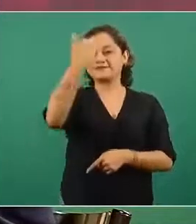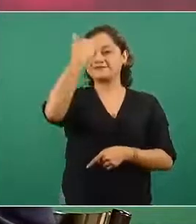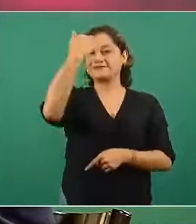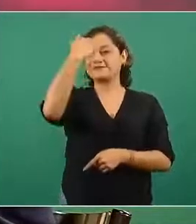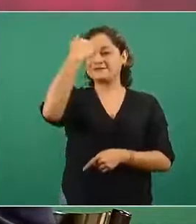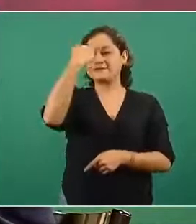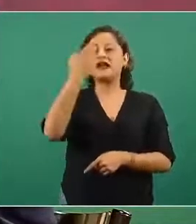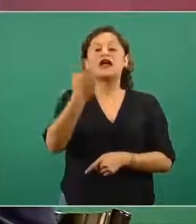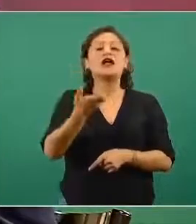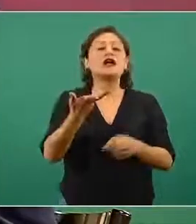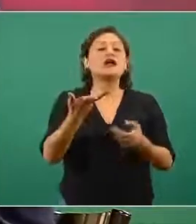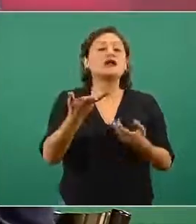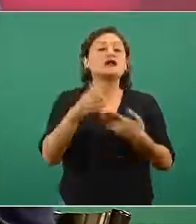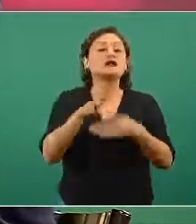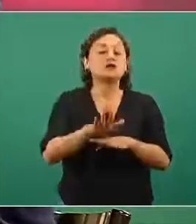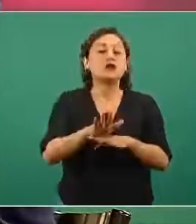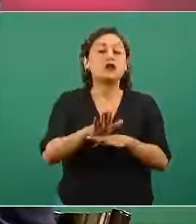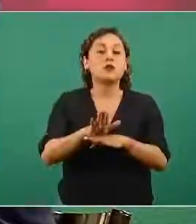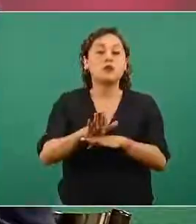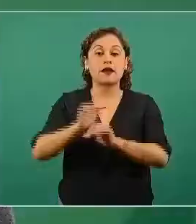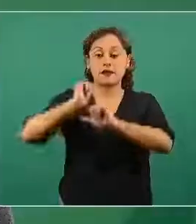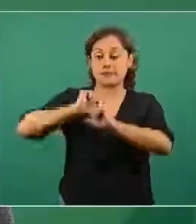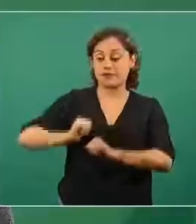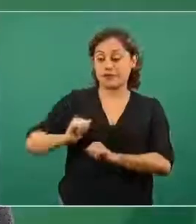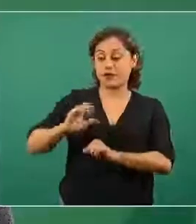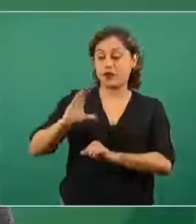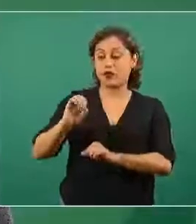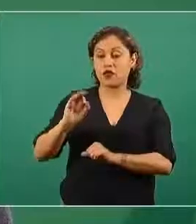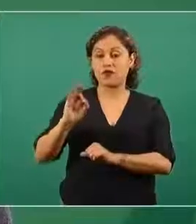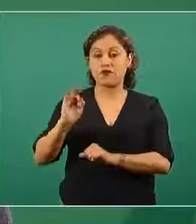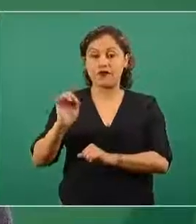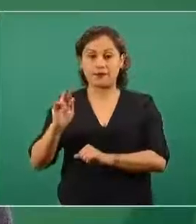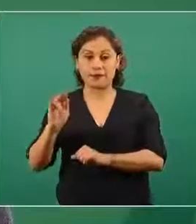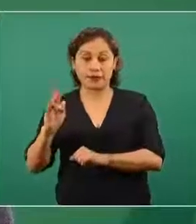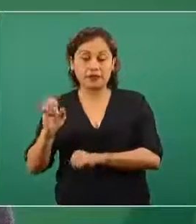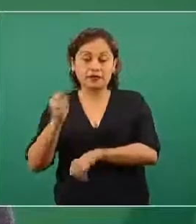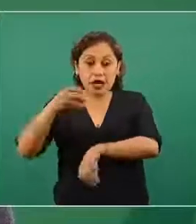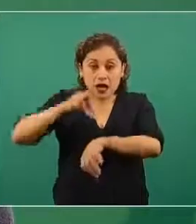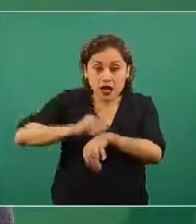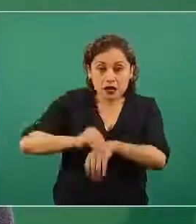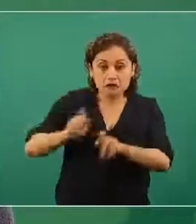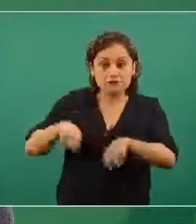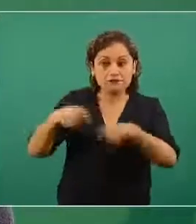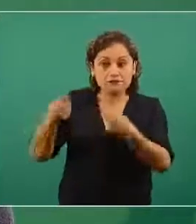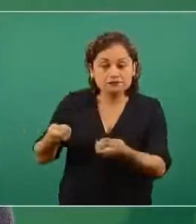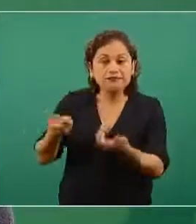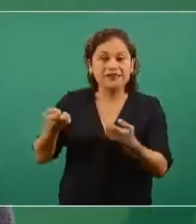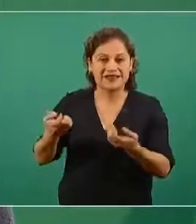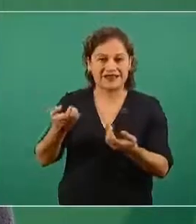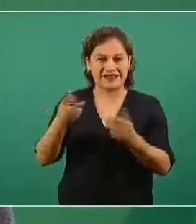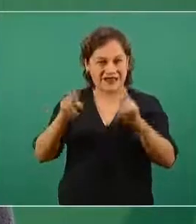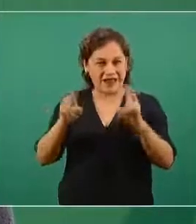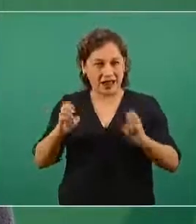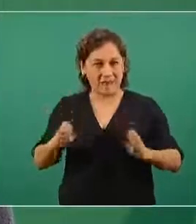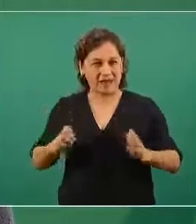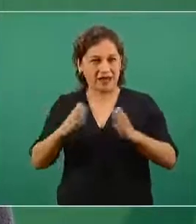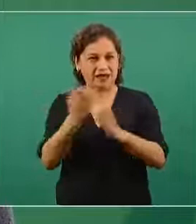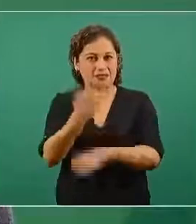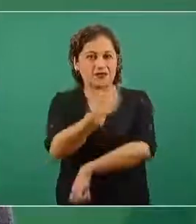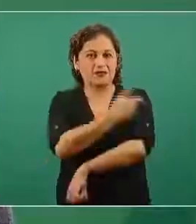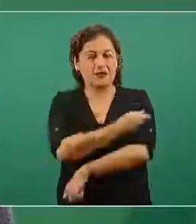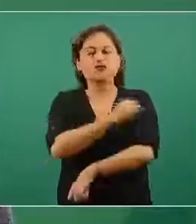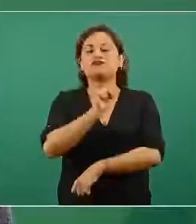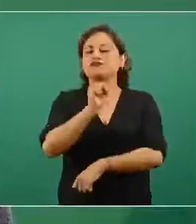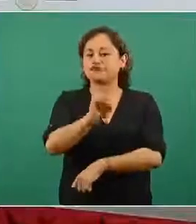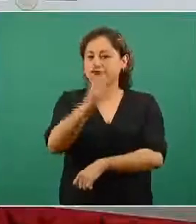el permiso o la autorización que se da en el marco de la emergencia o la autorización de emergencia. Efectivamente, en todos los países en donde se